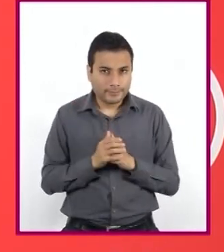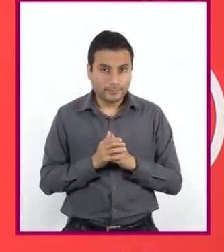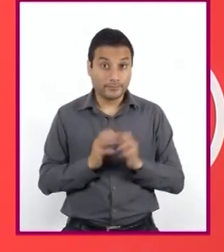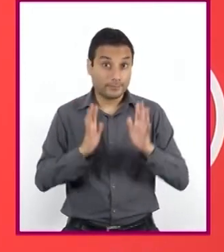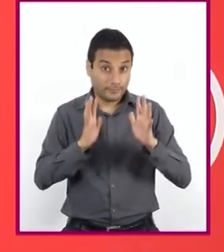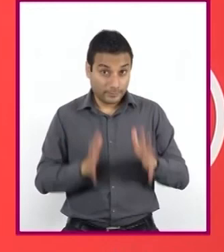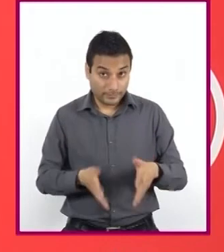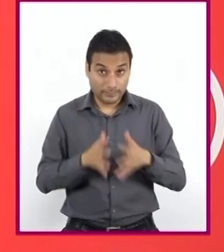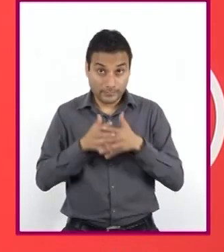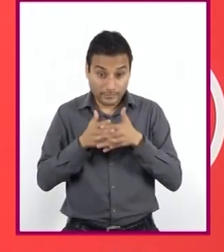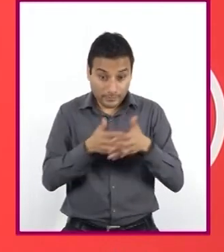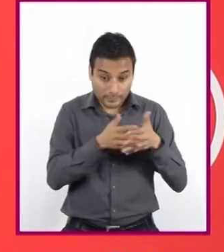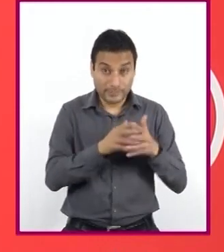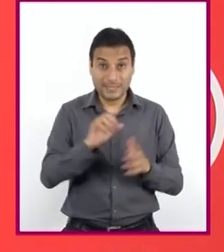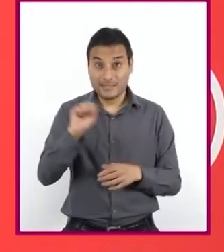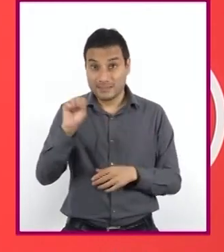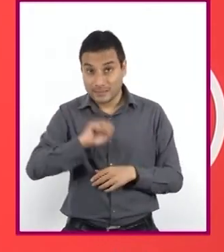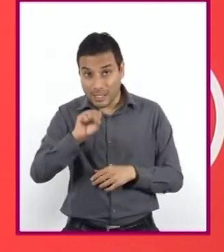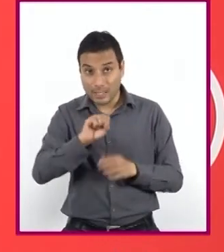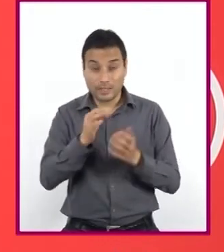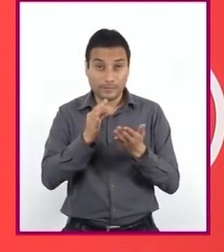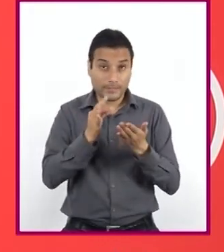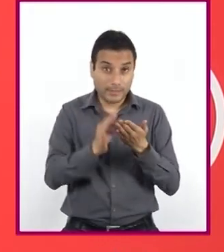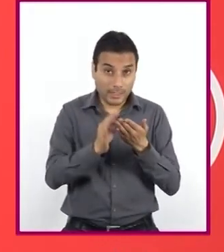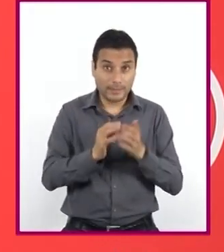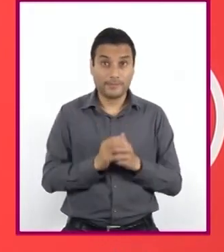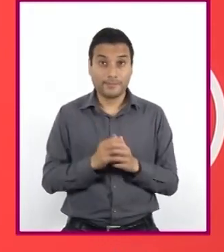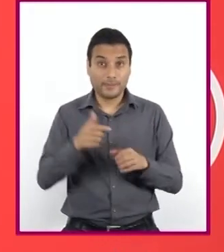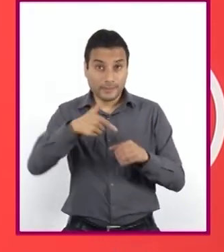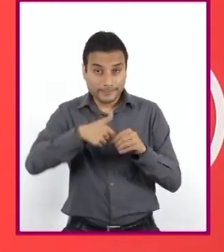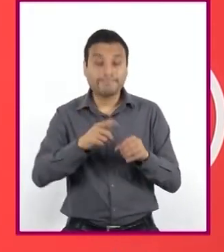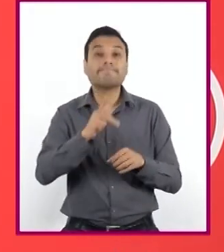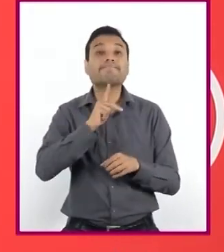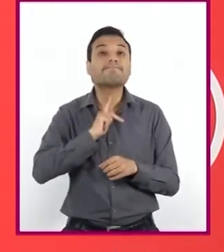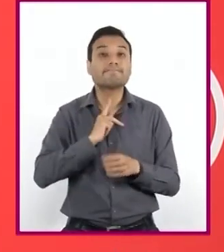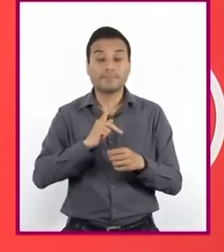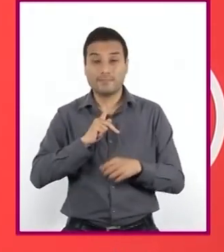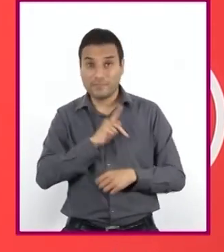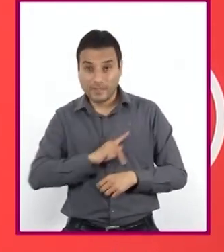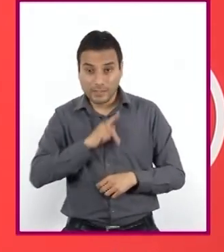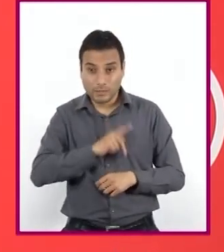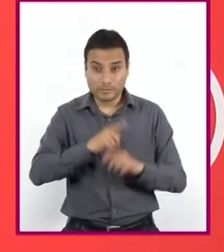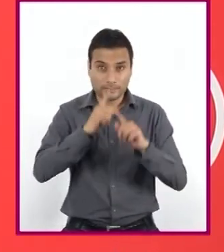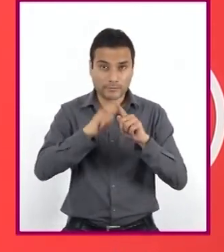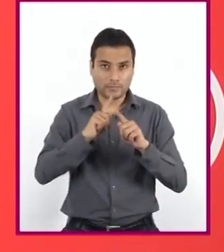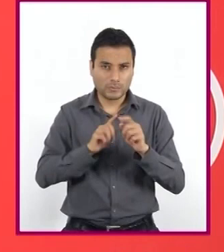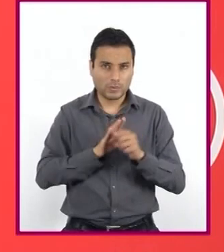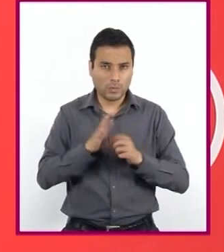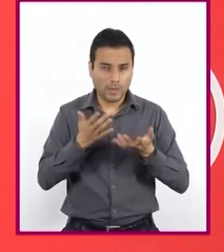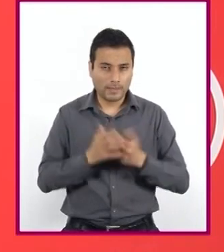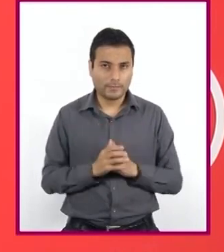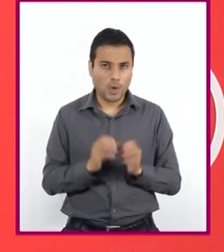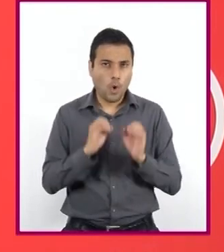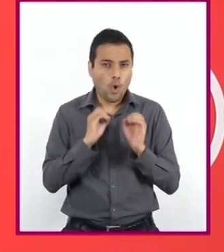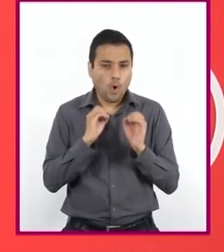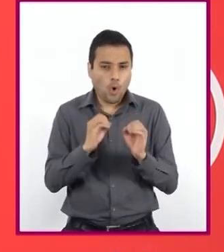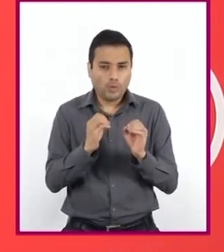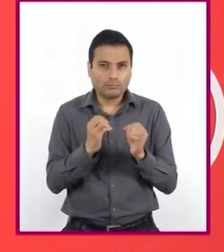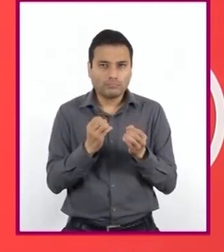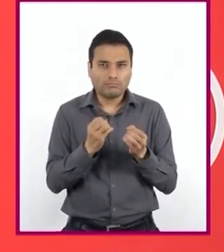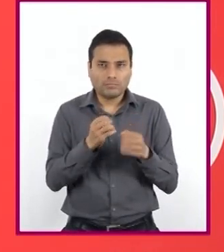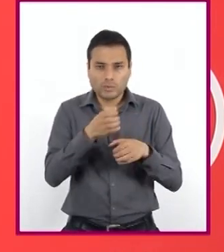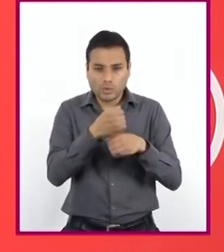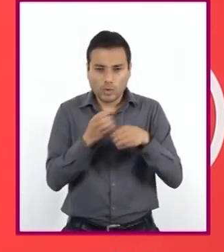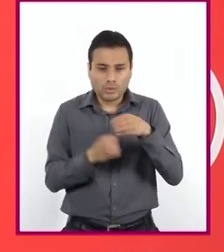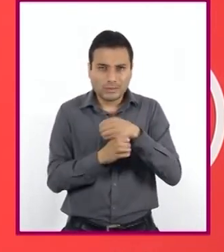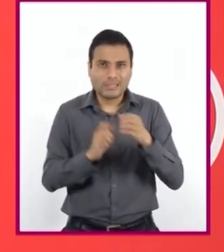disuelta, como sales, metales, hidrocarburos, plaguicidas, entre otros, o bien de qué organismo se trata,